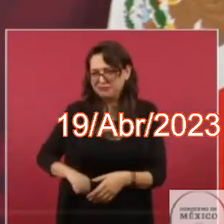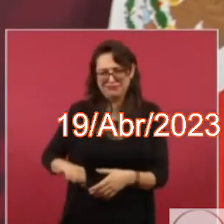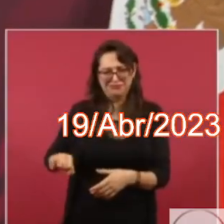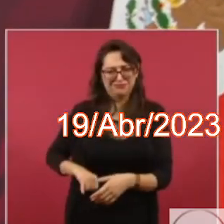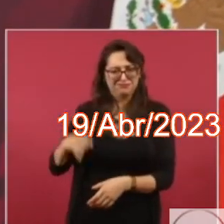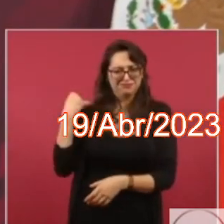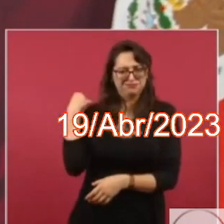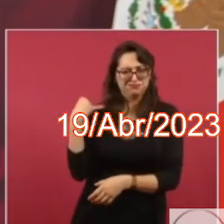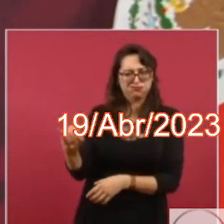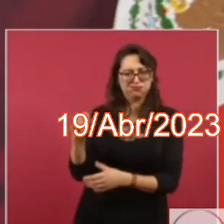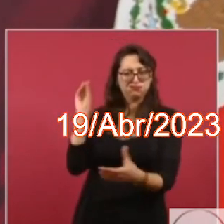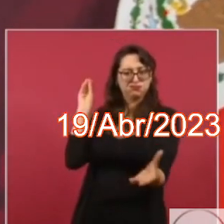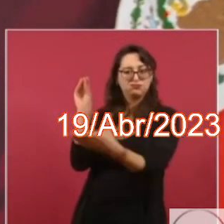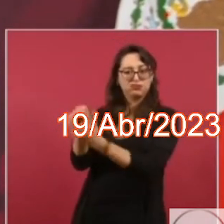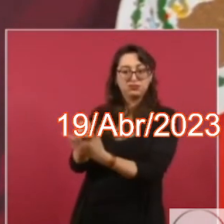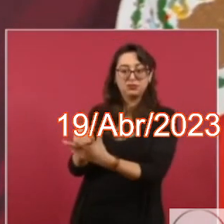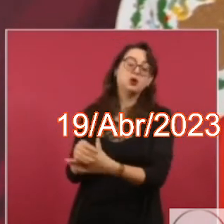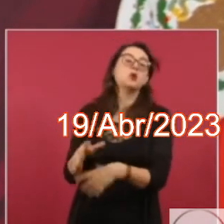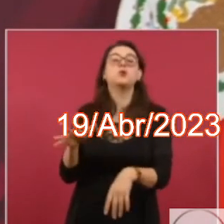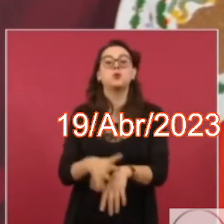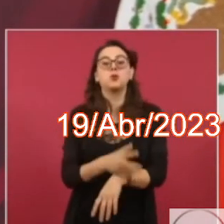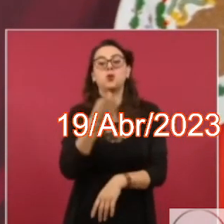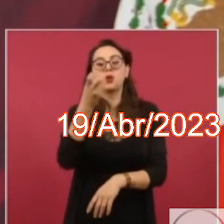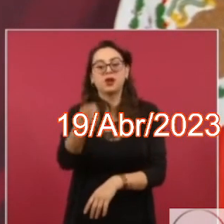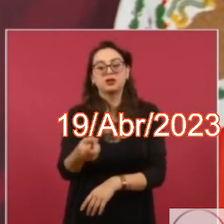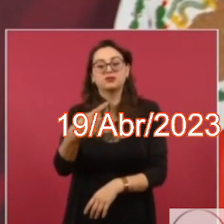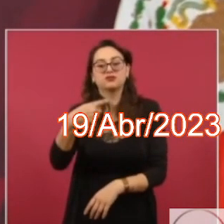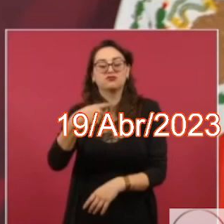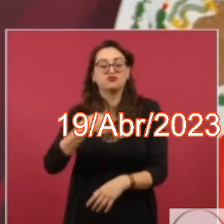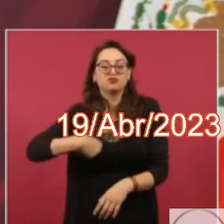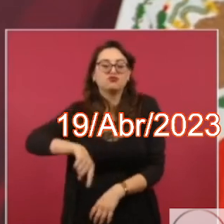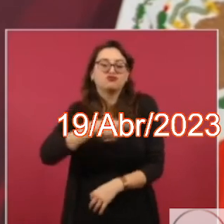Esa es nuestra diferencia profunda.